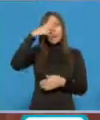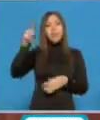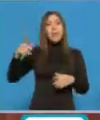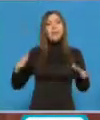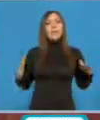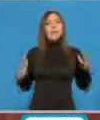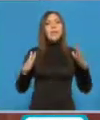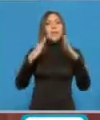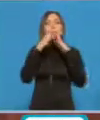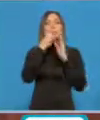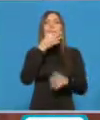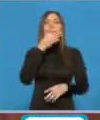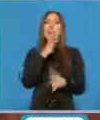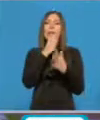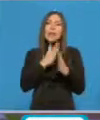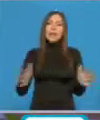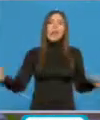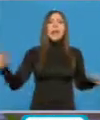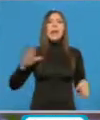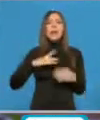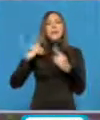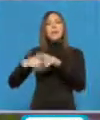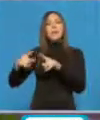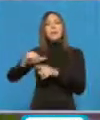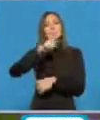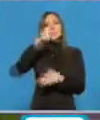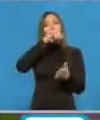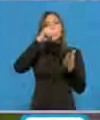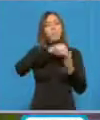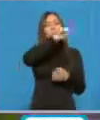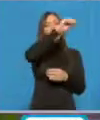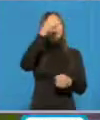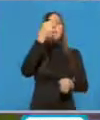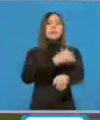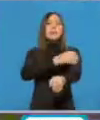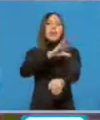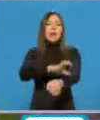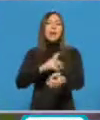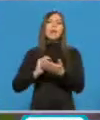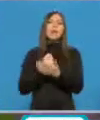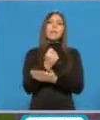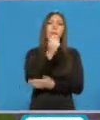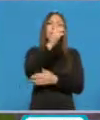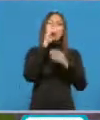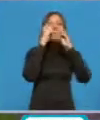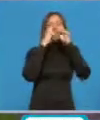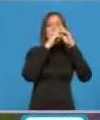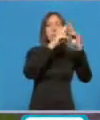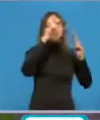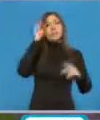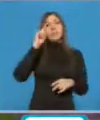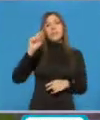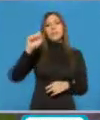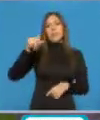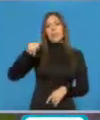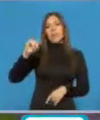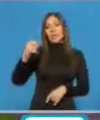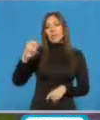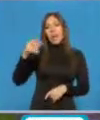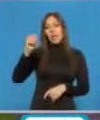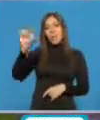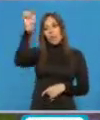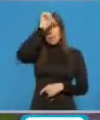grande. Hay otros lugares de la Ciudad de México, en Iztacalco, en Tláhuac, donde se venera a Santiago Apóstol. Fue un santo